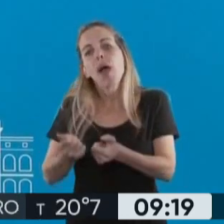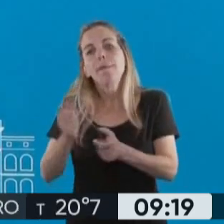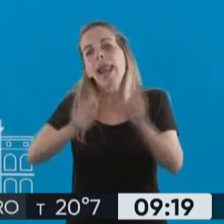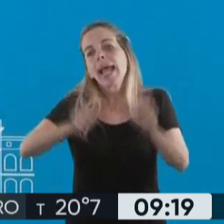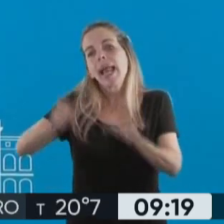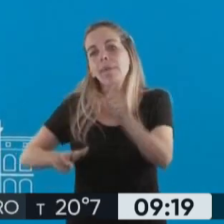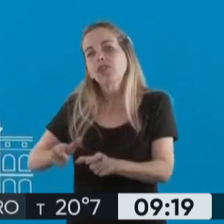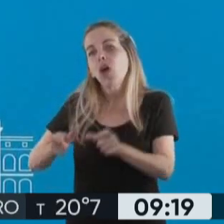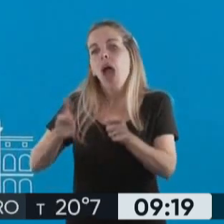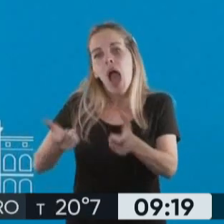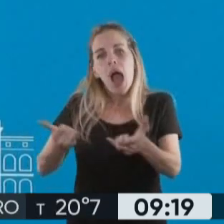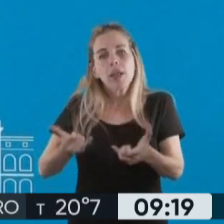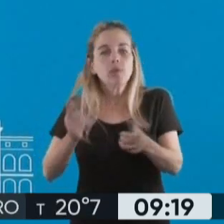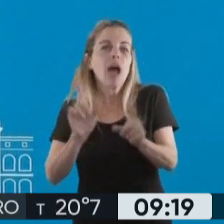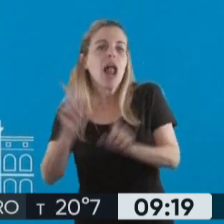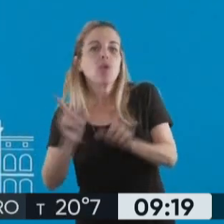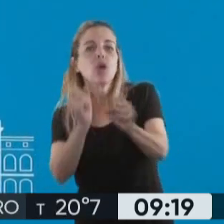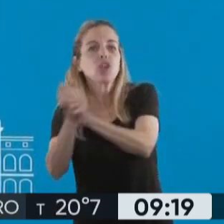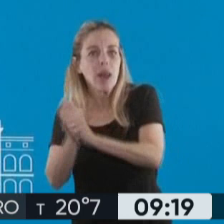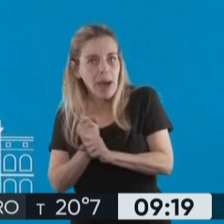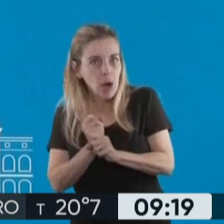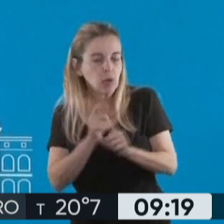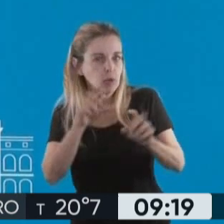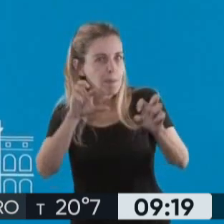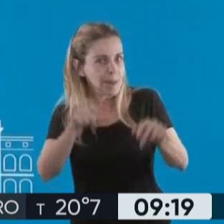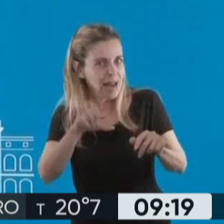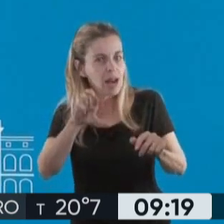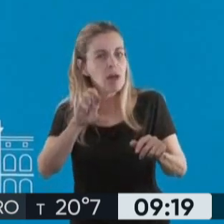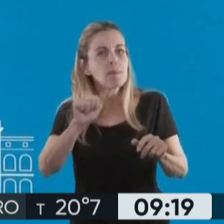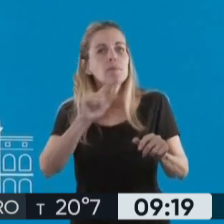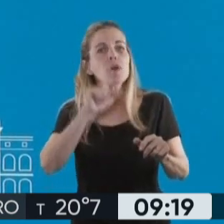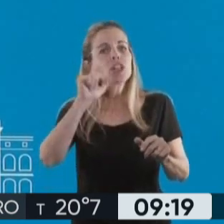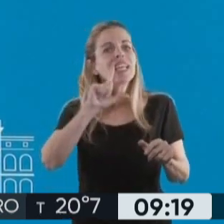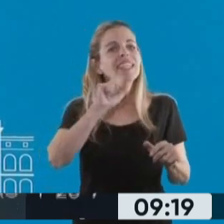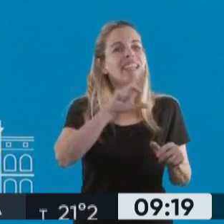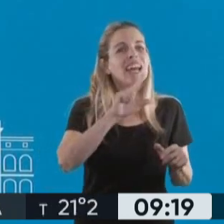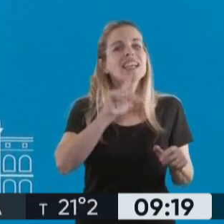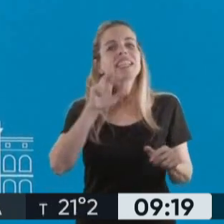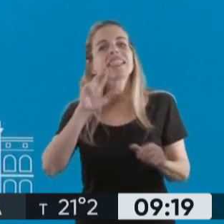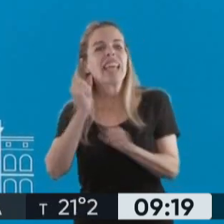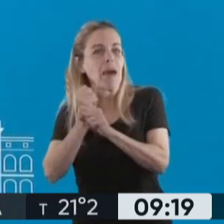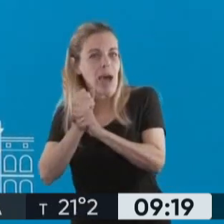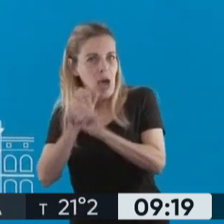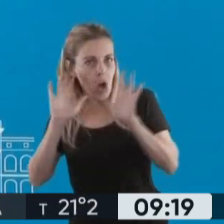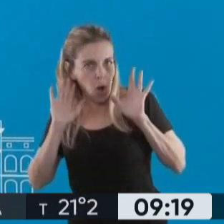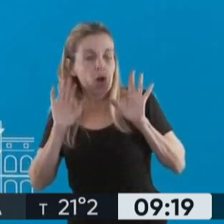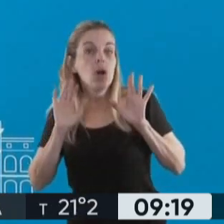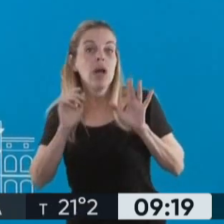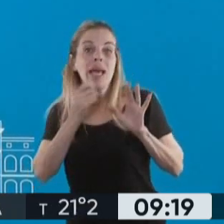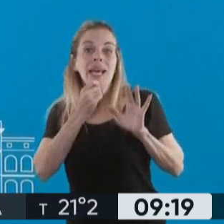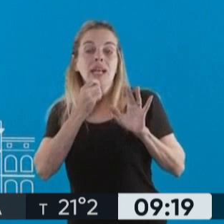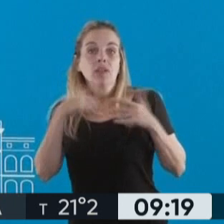adelante determinados trabajos. Entiendo que estamos hablando del Potenciar Trabajo, si no me equivoco, en este caso. Y que por lo tanto, digamos, si